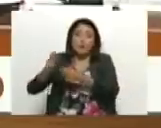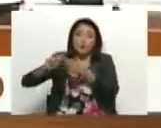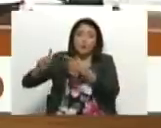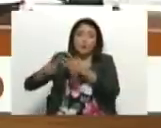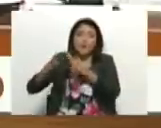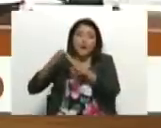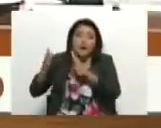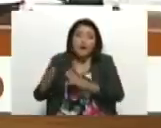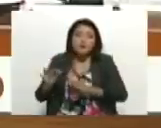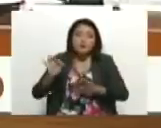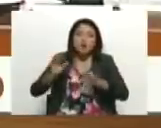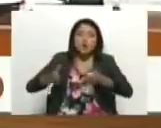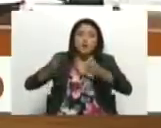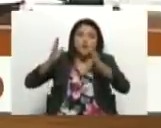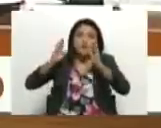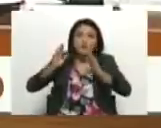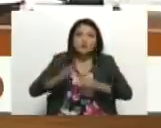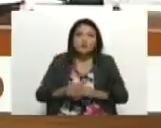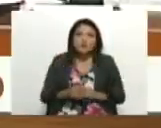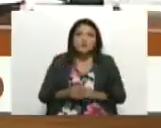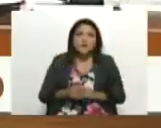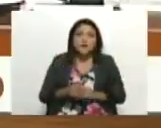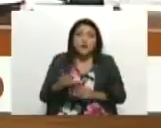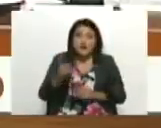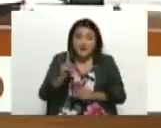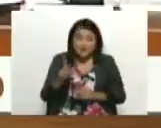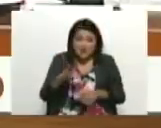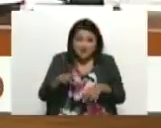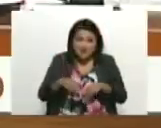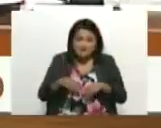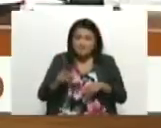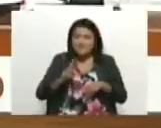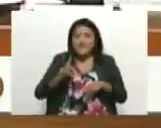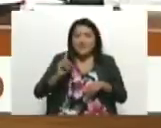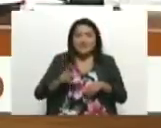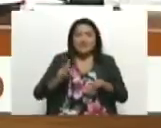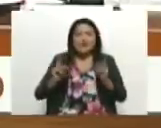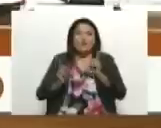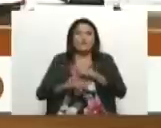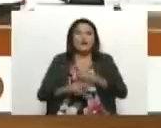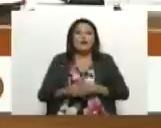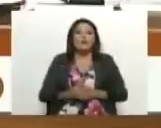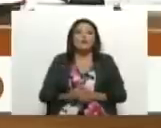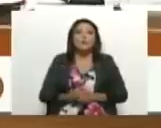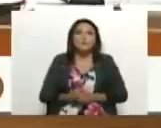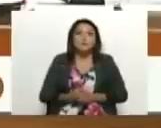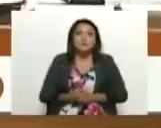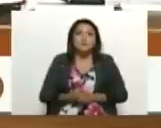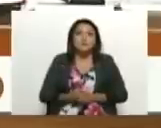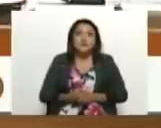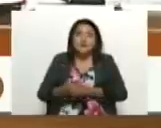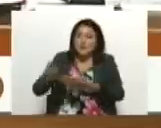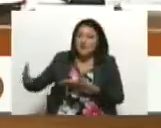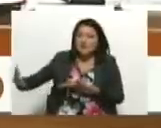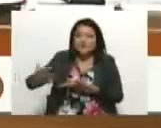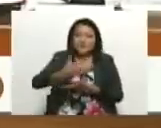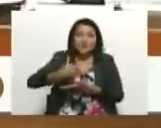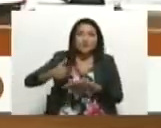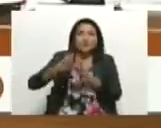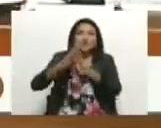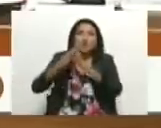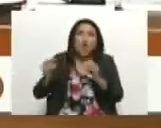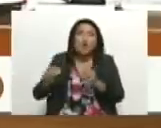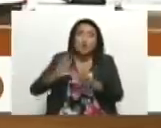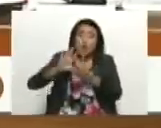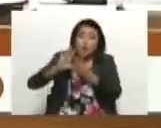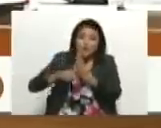Club, tengo mis casas en Valle Arriba. No, eso tiene que cambiar. Hay que quitarles todo. Todo lo que se robaron